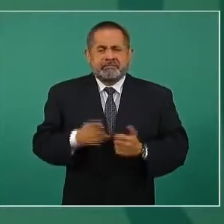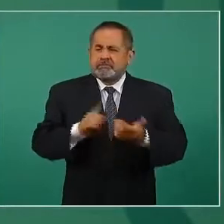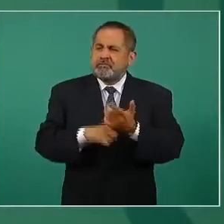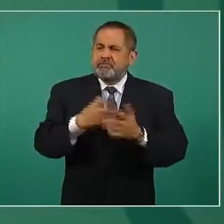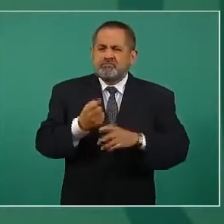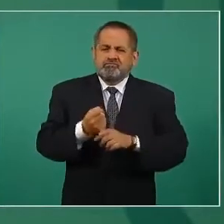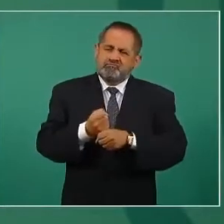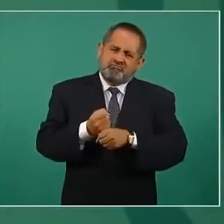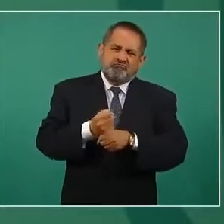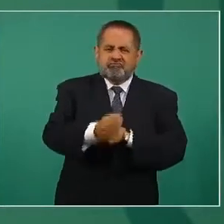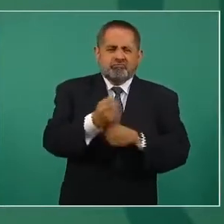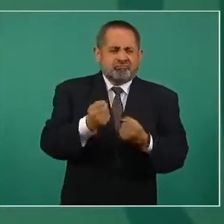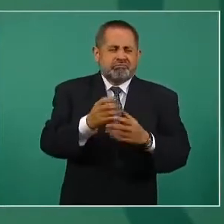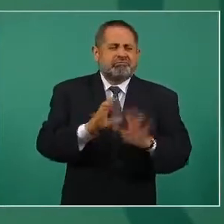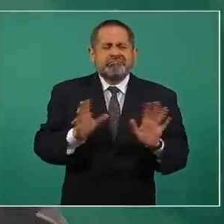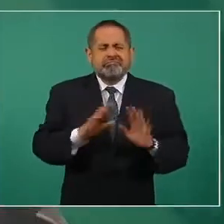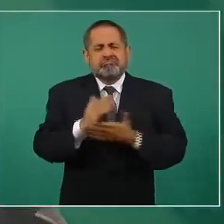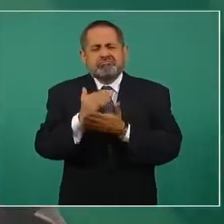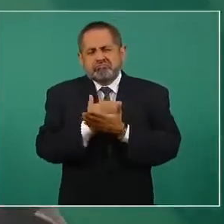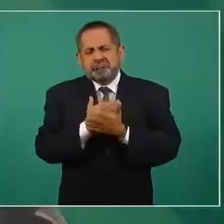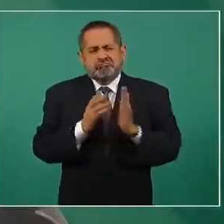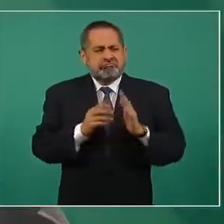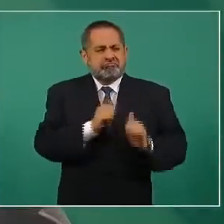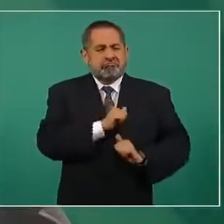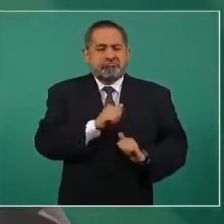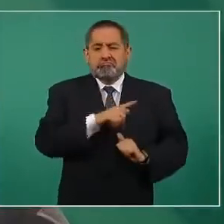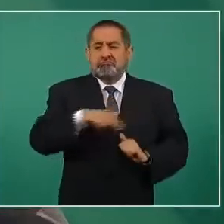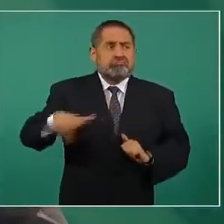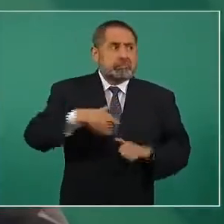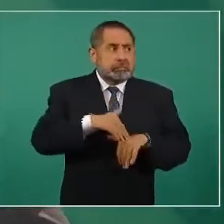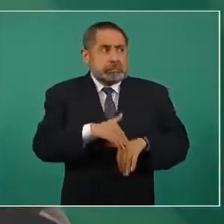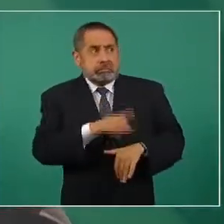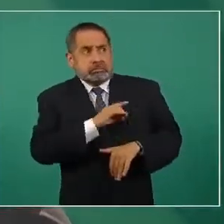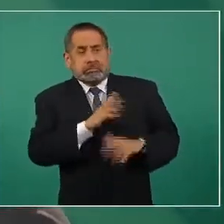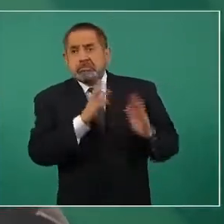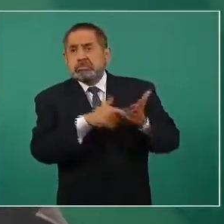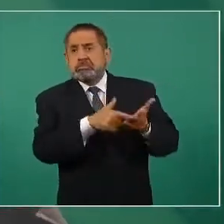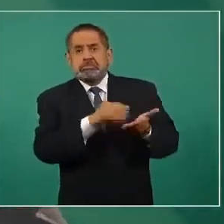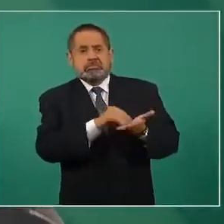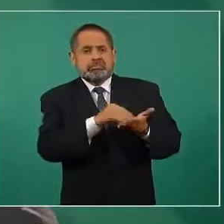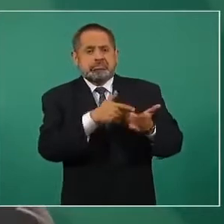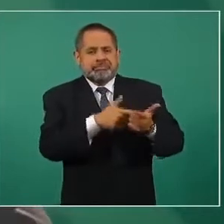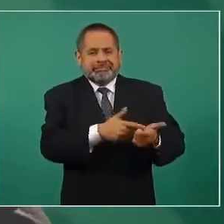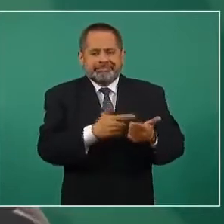mucho las fuerzas armadas.